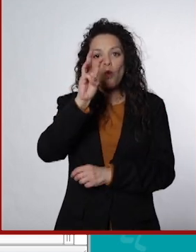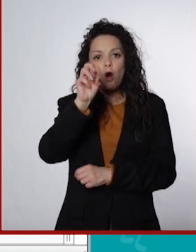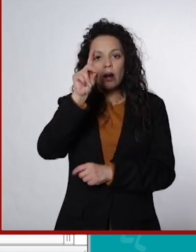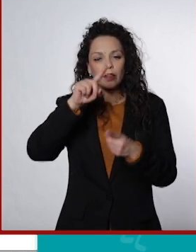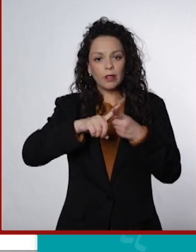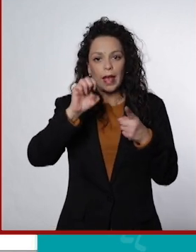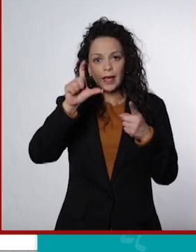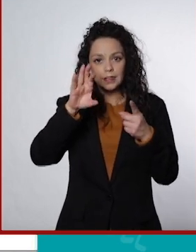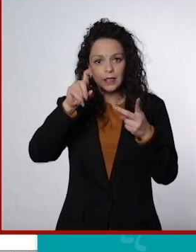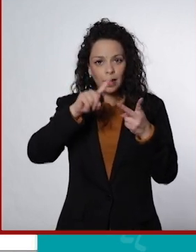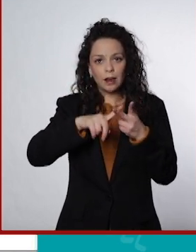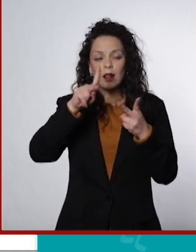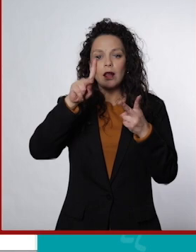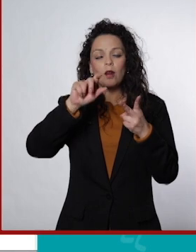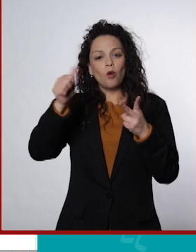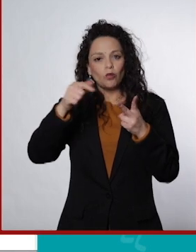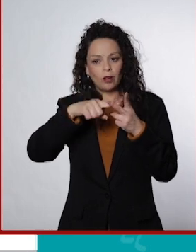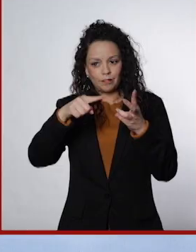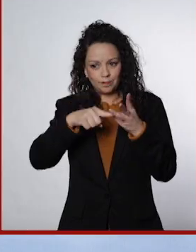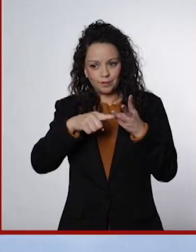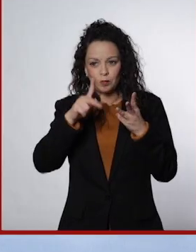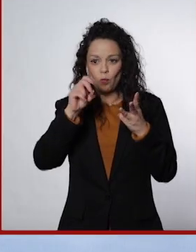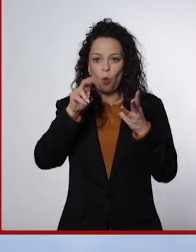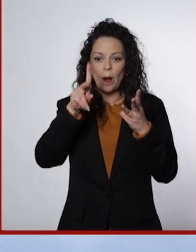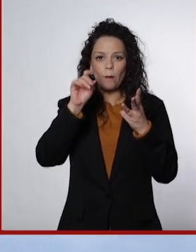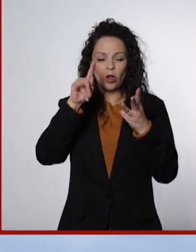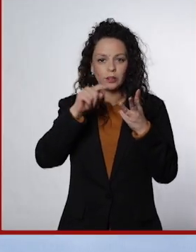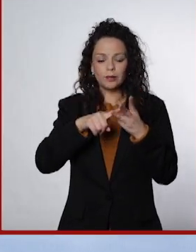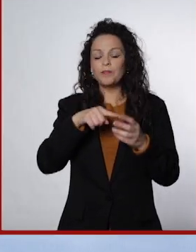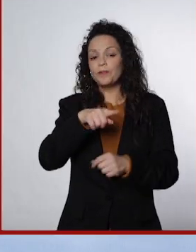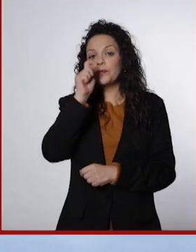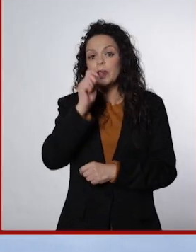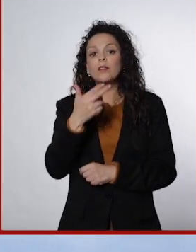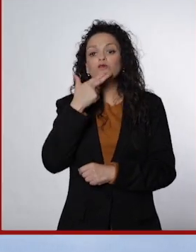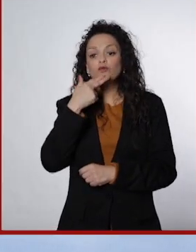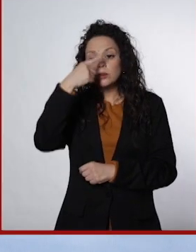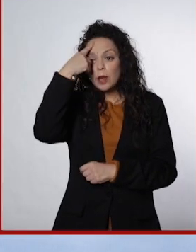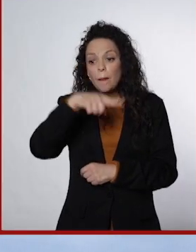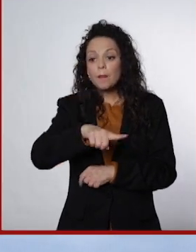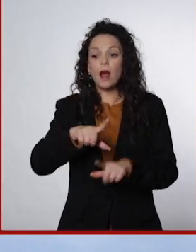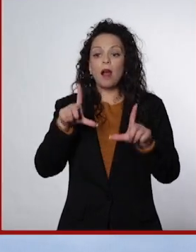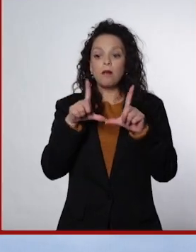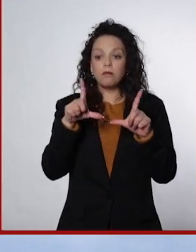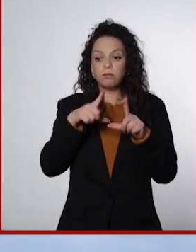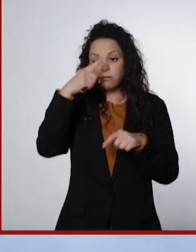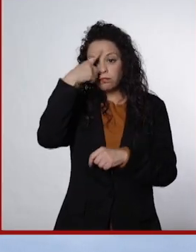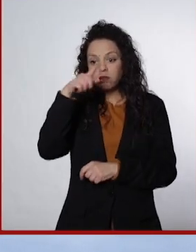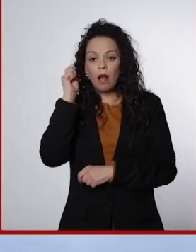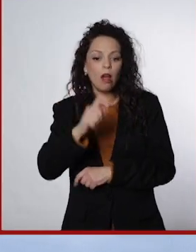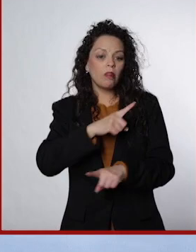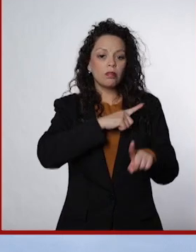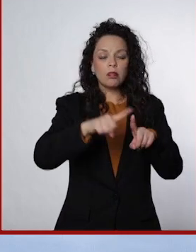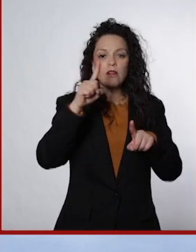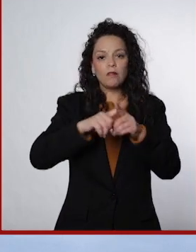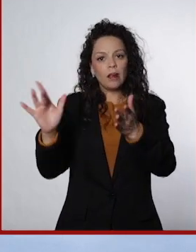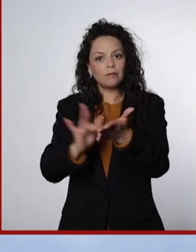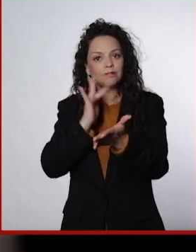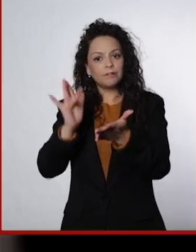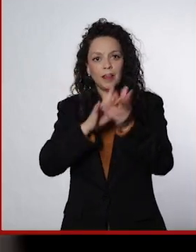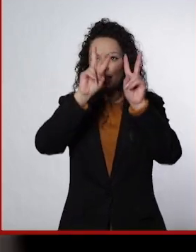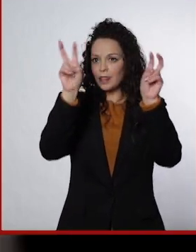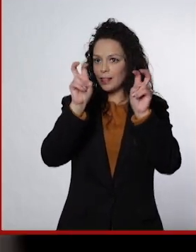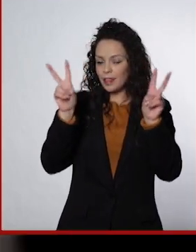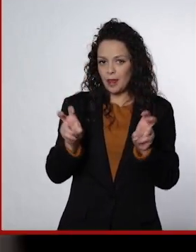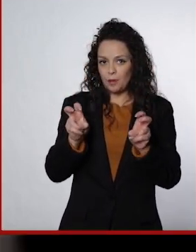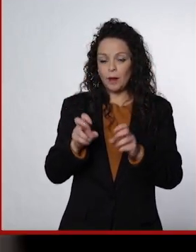PowerPoint, además de la cuestión importante de los derechos de autor y el uso de licencias en el manejo de contenidos digitales.